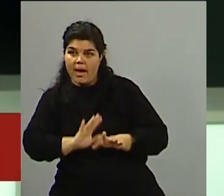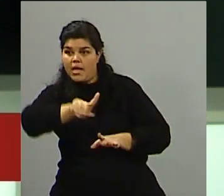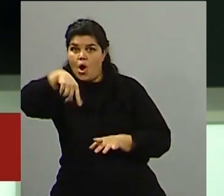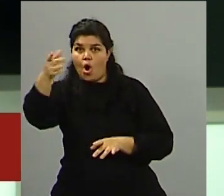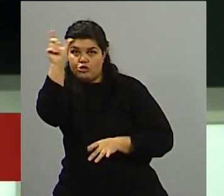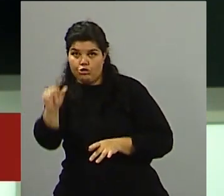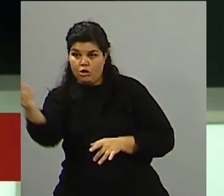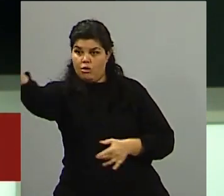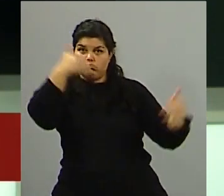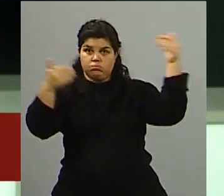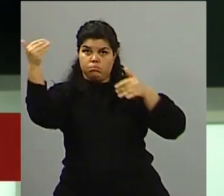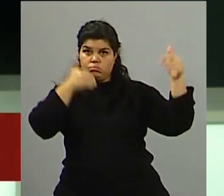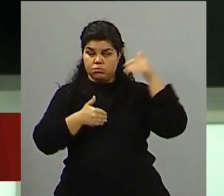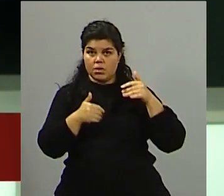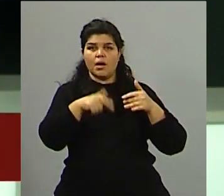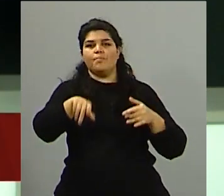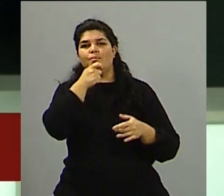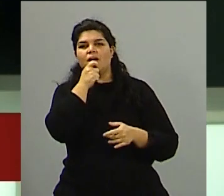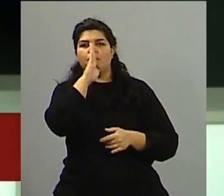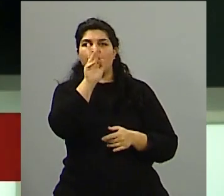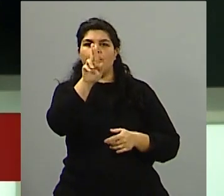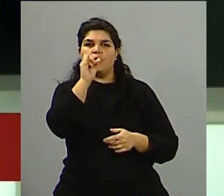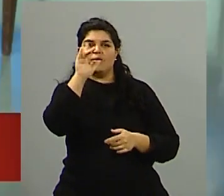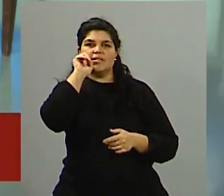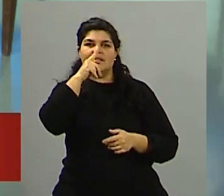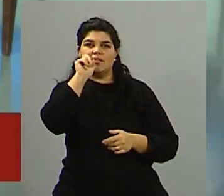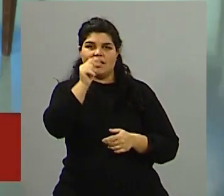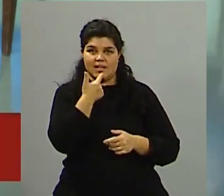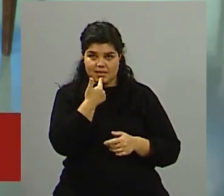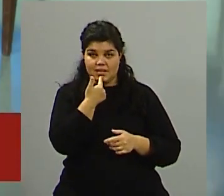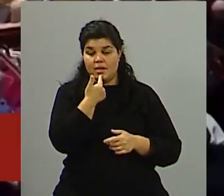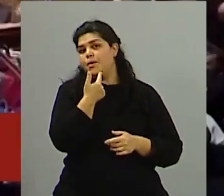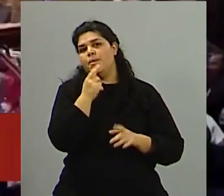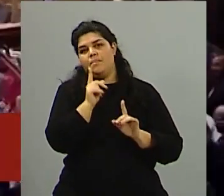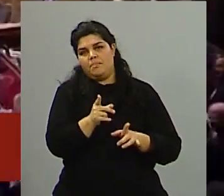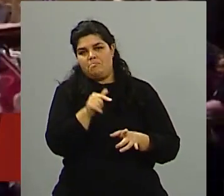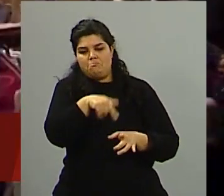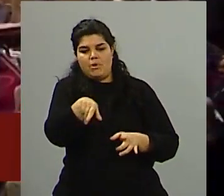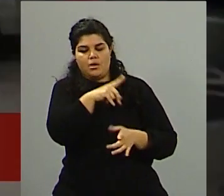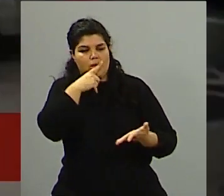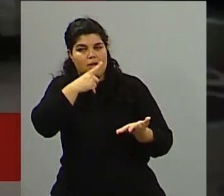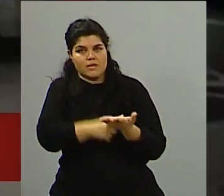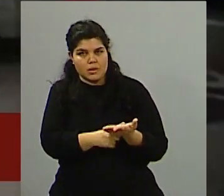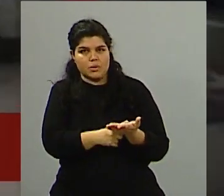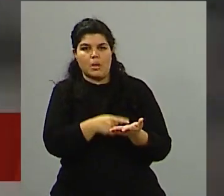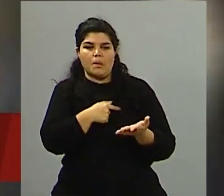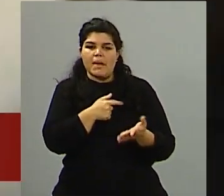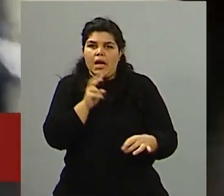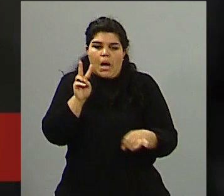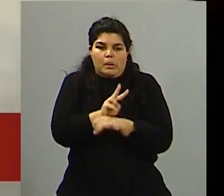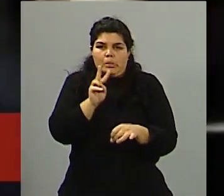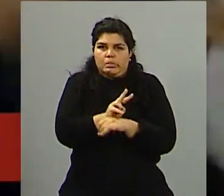decirlo así, Bruselas como su sede central, va a tener que tomar algunas medidas de contención, ¿sí? Inclusive ya se está hablando... Pero